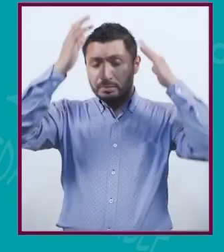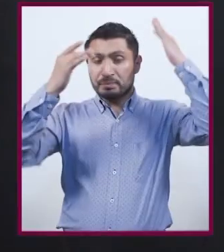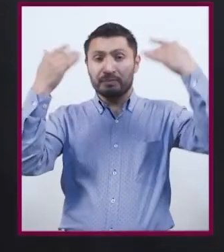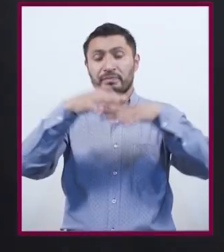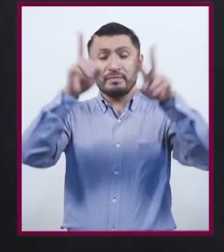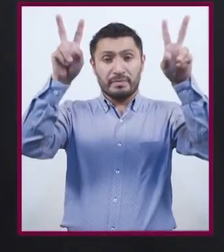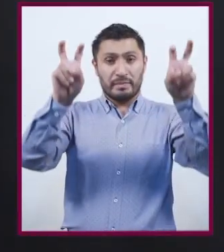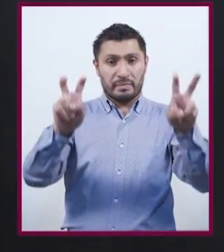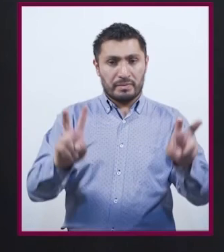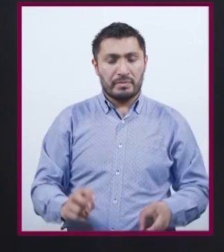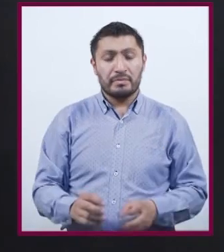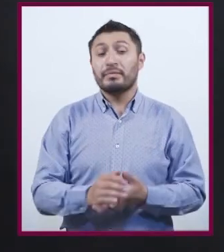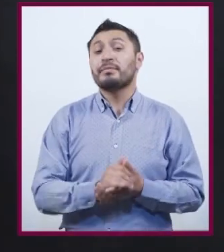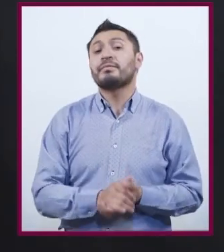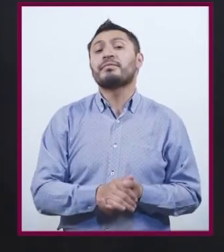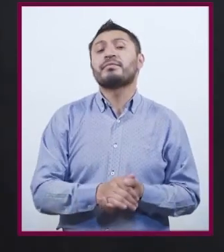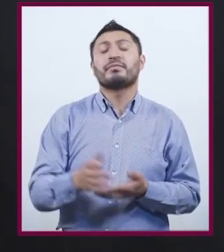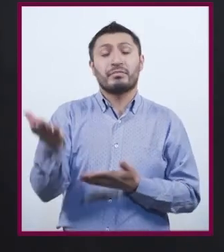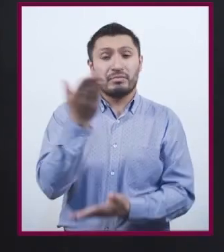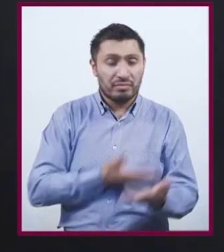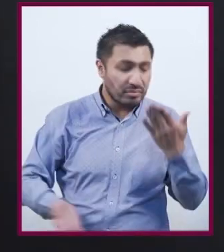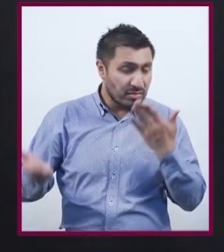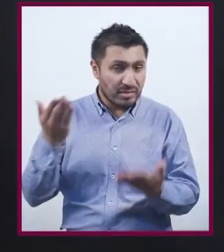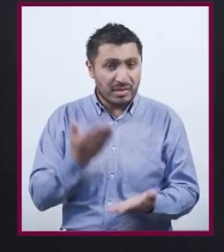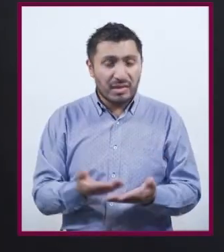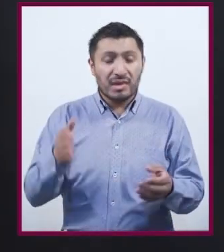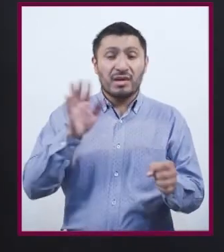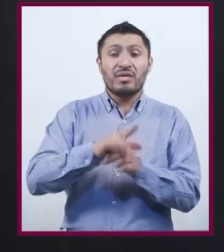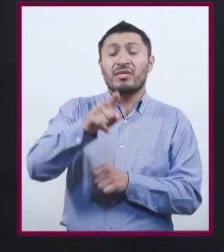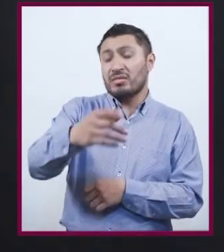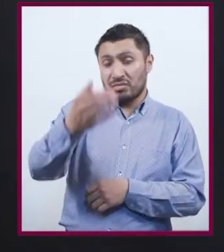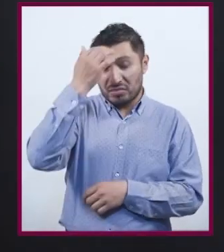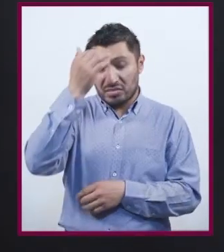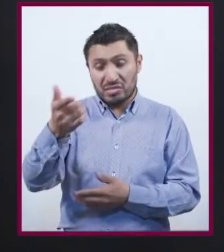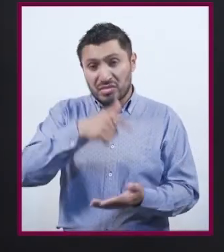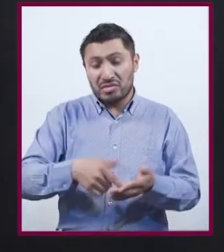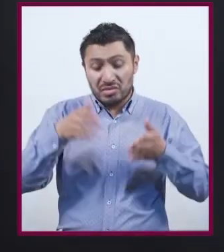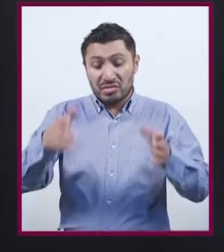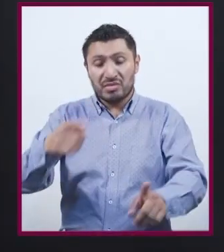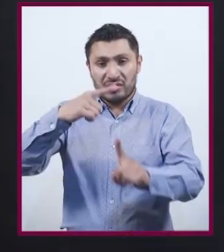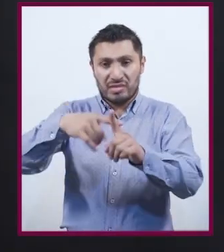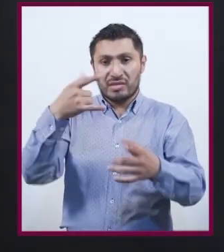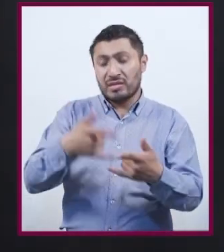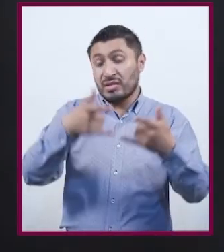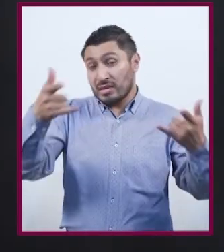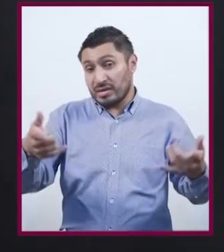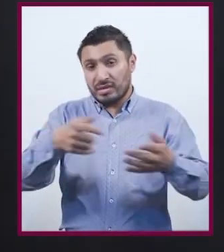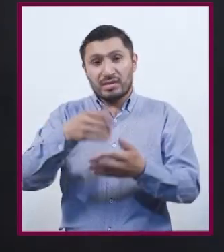abordados. Compártenos qué cementerios conoces y parte de su historia. El